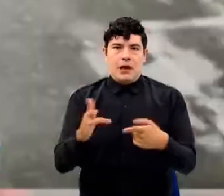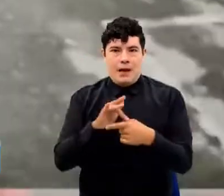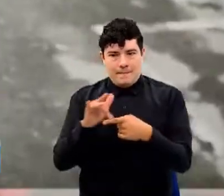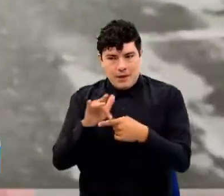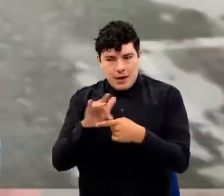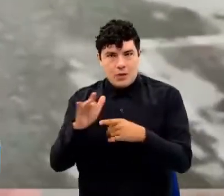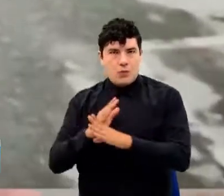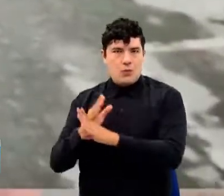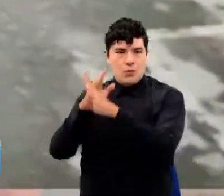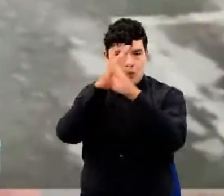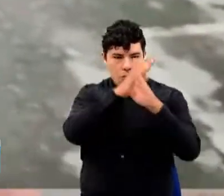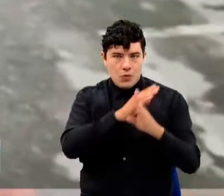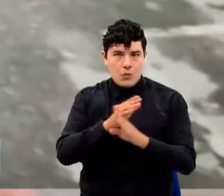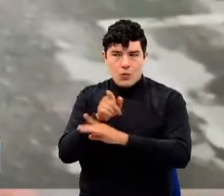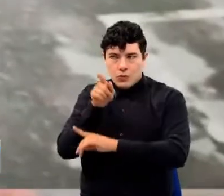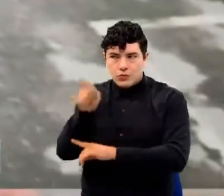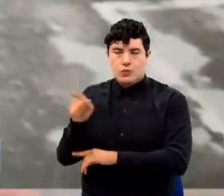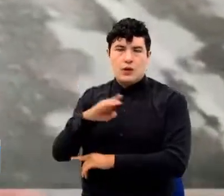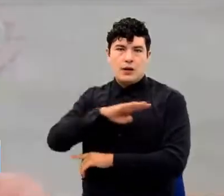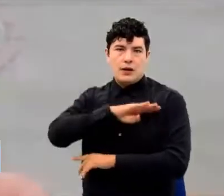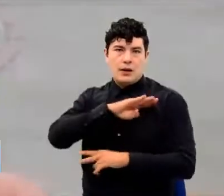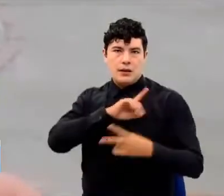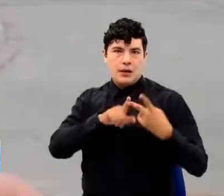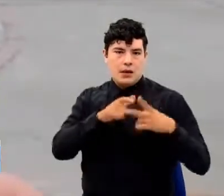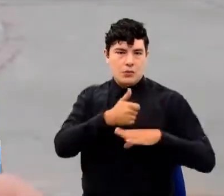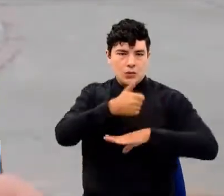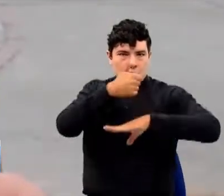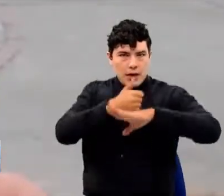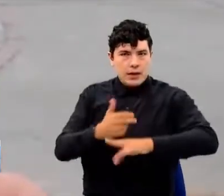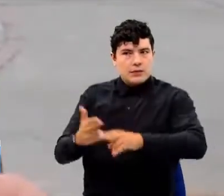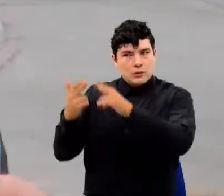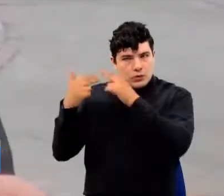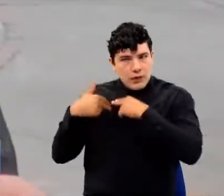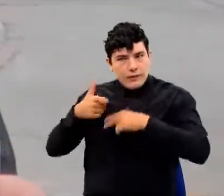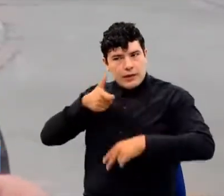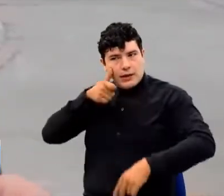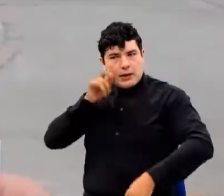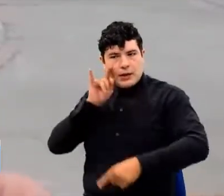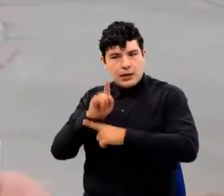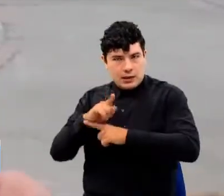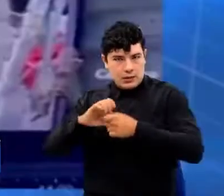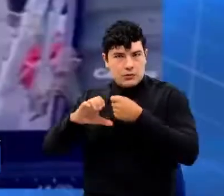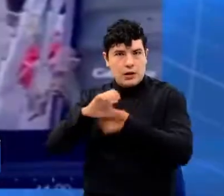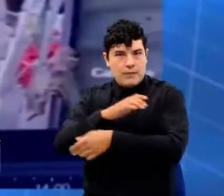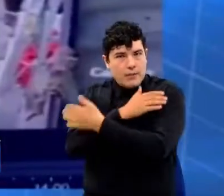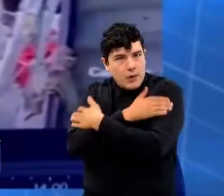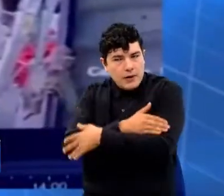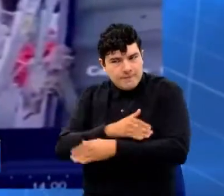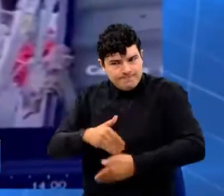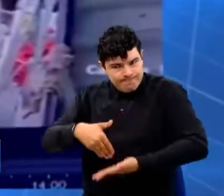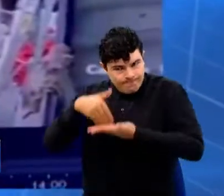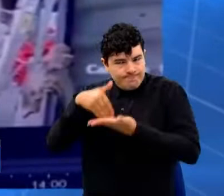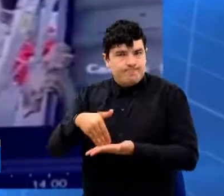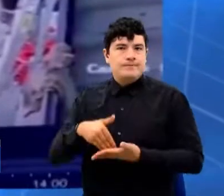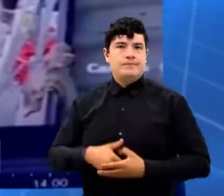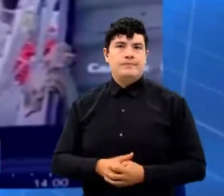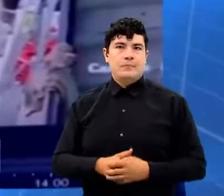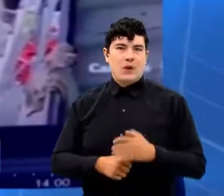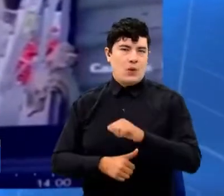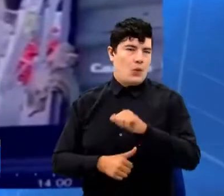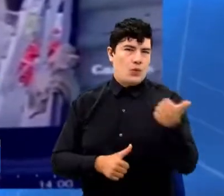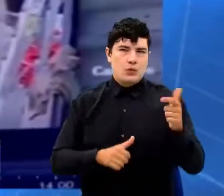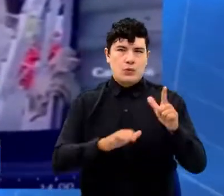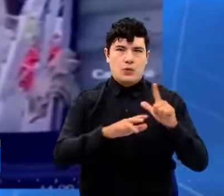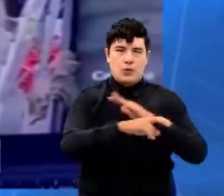más la seguridad por parte de la alcaldía y de las autoridades competentes acá en la ciudad. Otro de los hurtos también fue captado